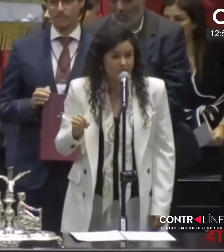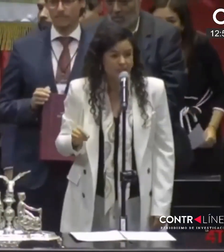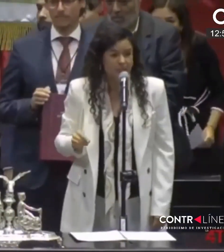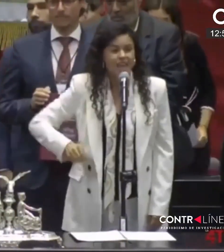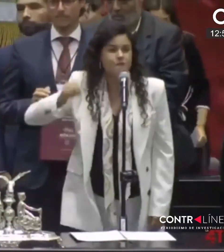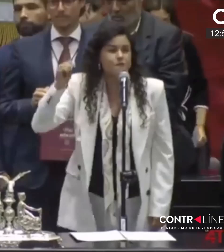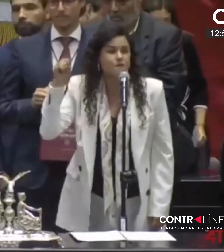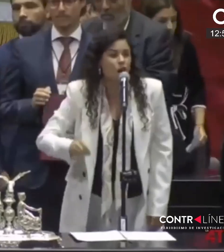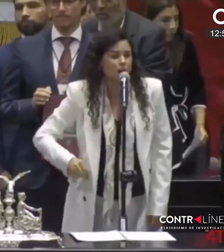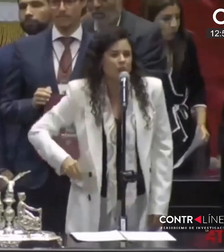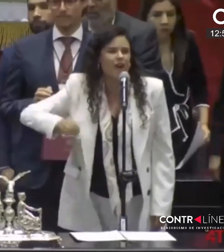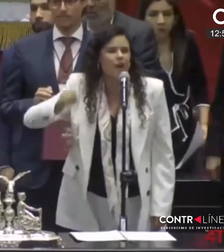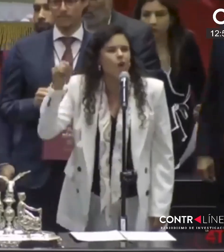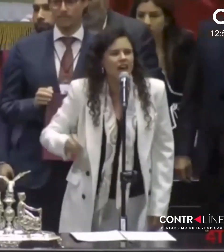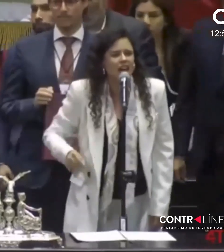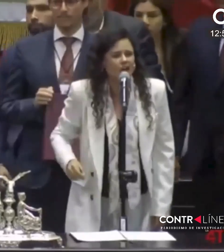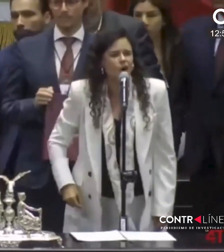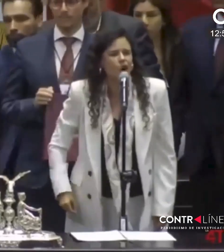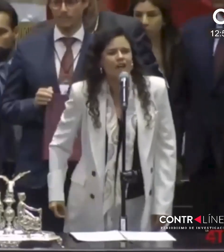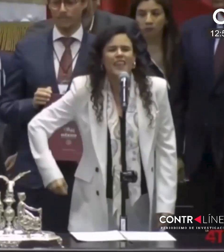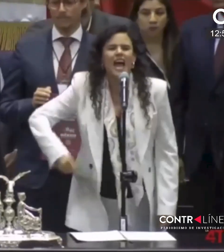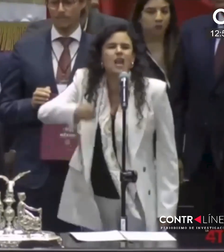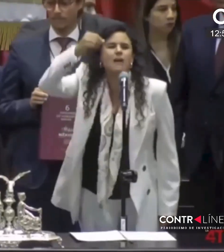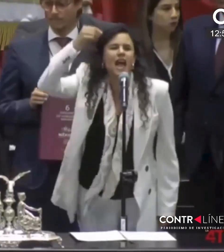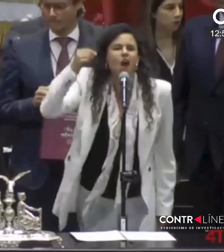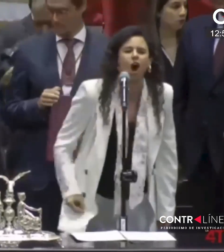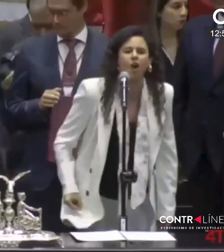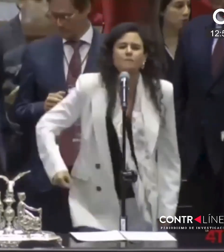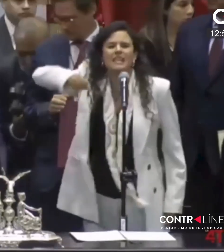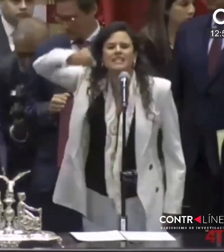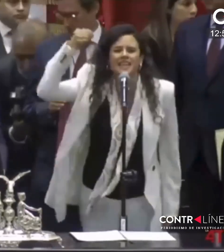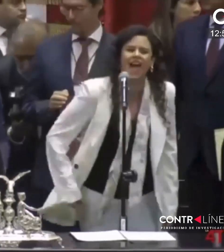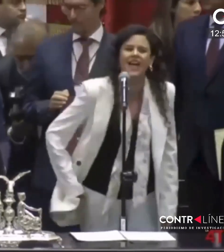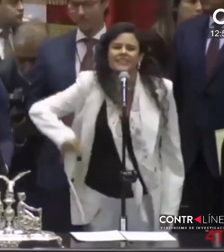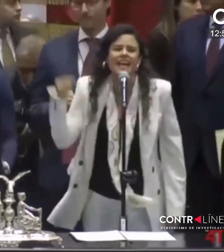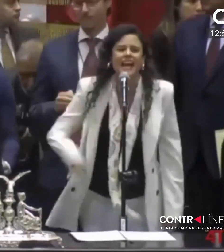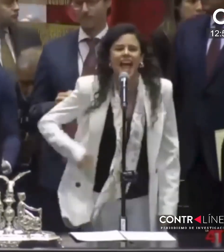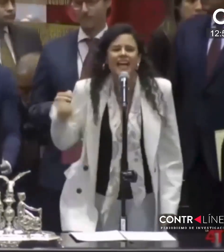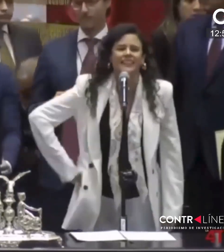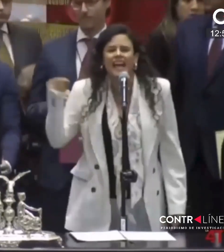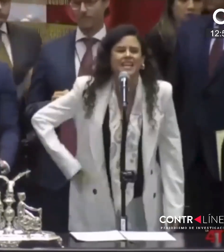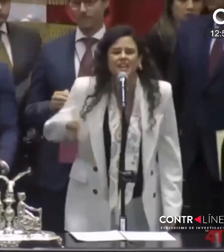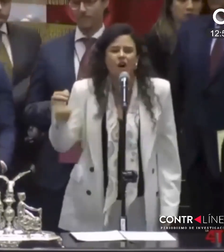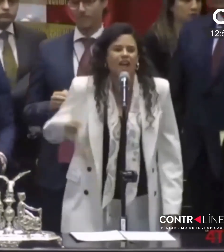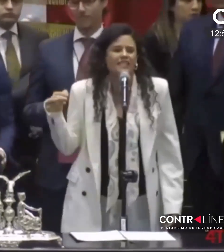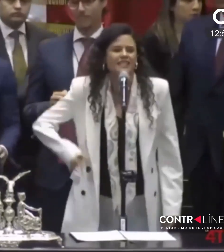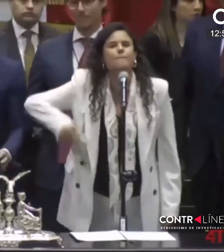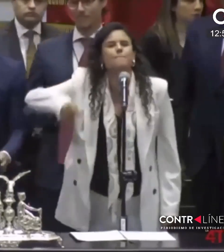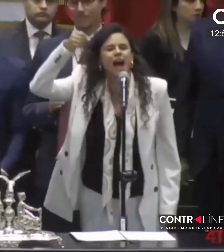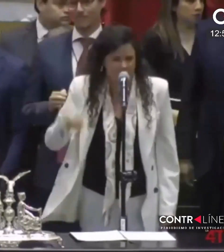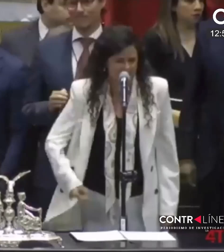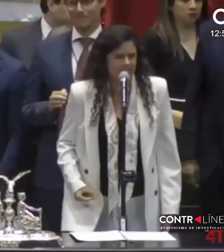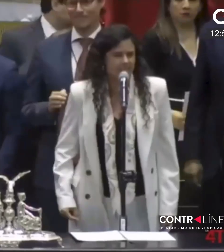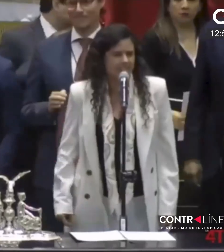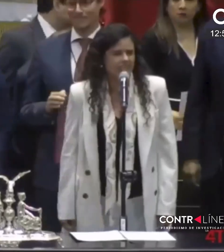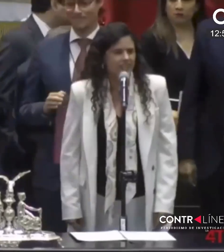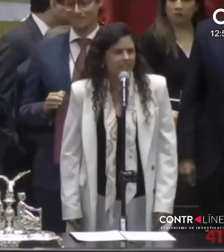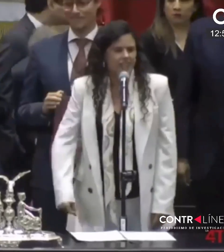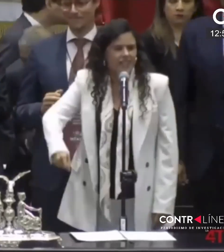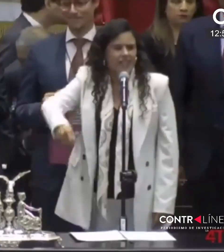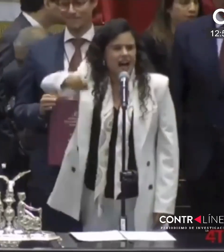último informe de gobierno del mejor presidente que ha tenido este